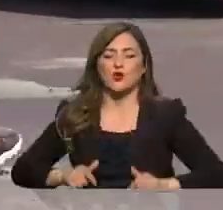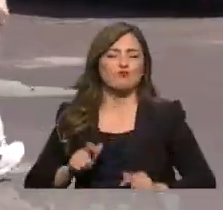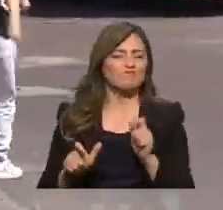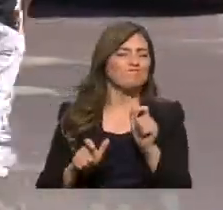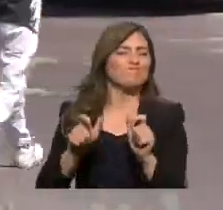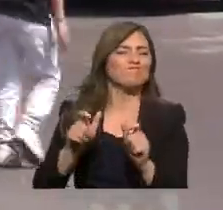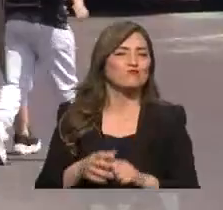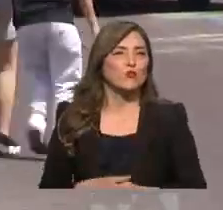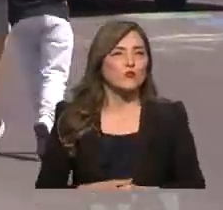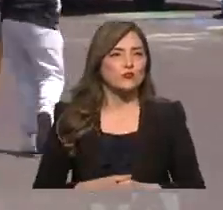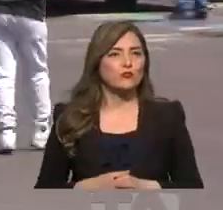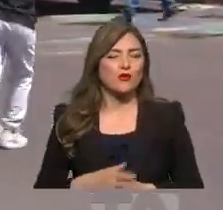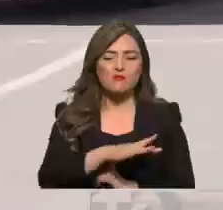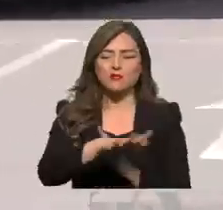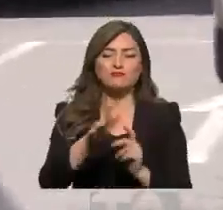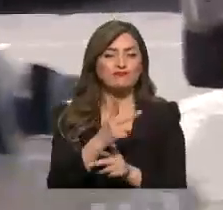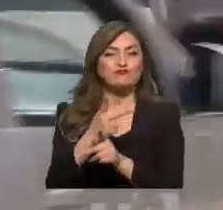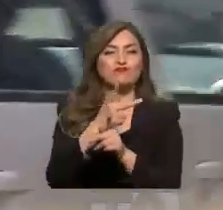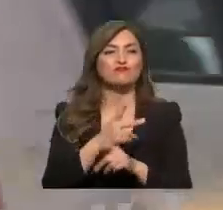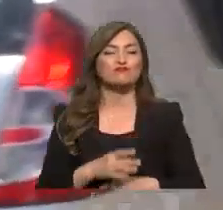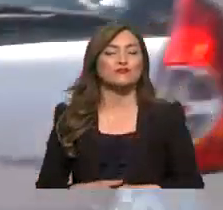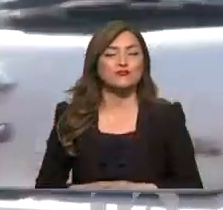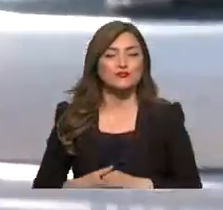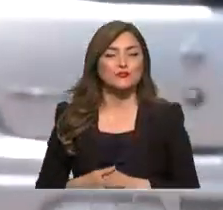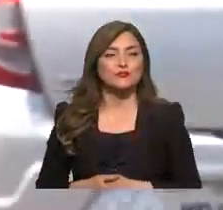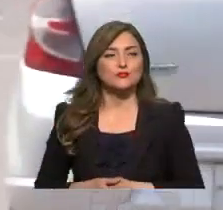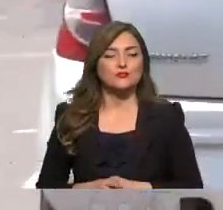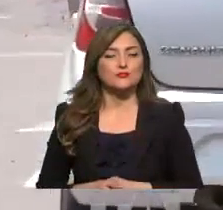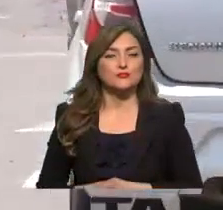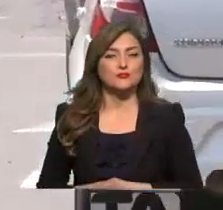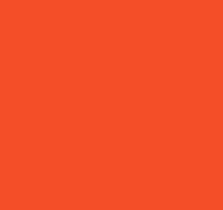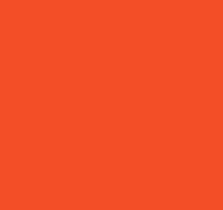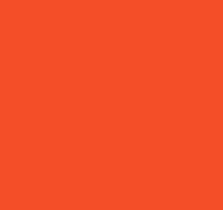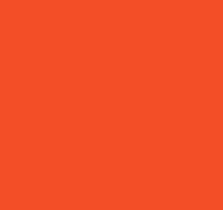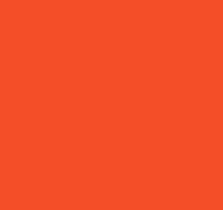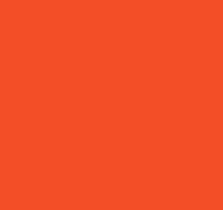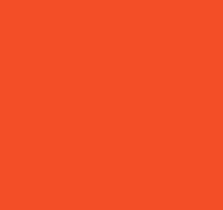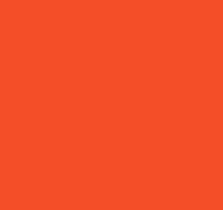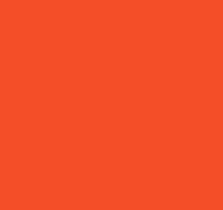sus habitantes y de su medio ambiente. Tomás Chufardi, 24 horas.